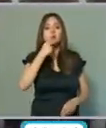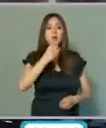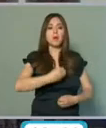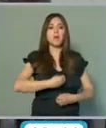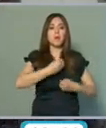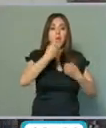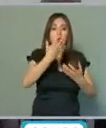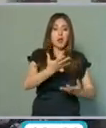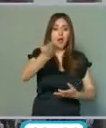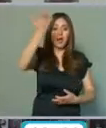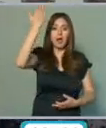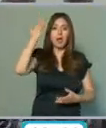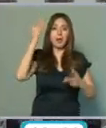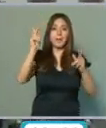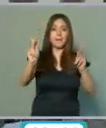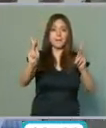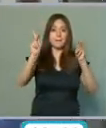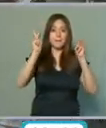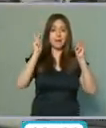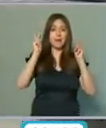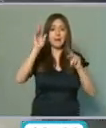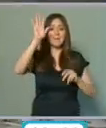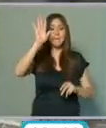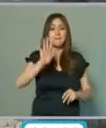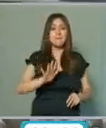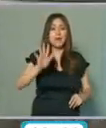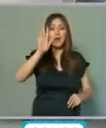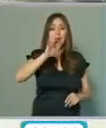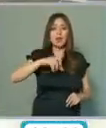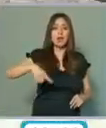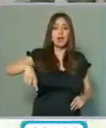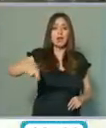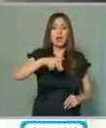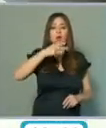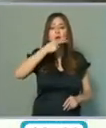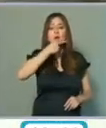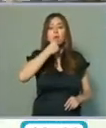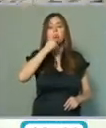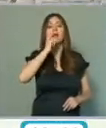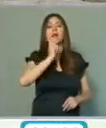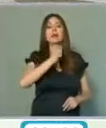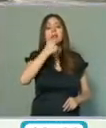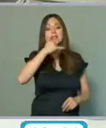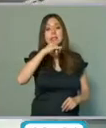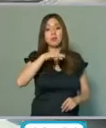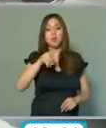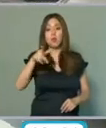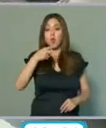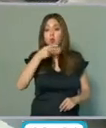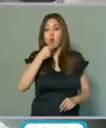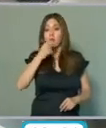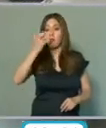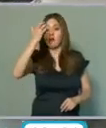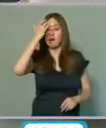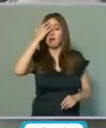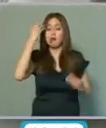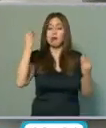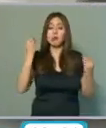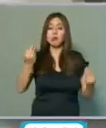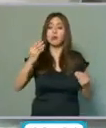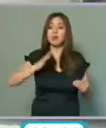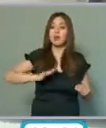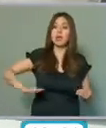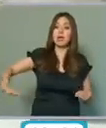vinieron a velarlo, haga de cuenta como si hubiera fallecido Jim Morrison. Así de grande era que toda la multitud estaba sobre